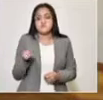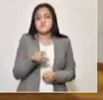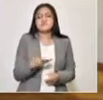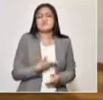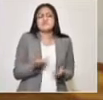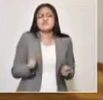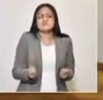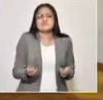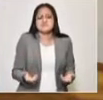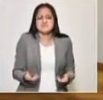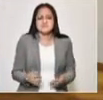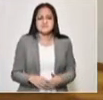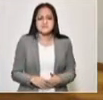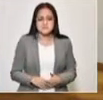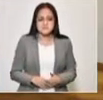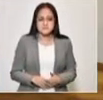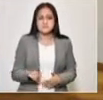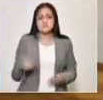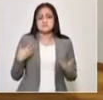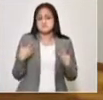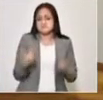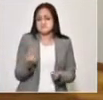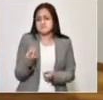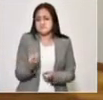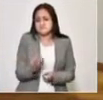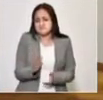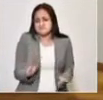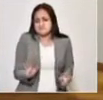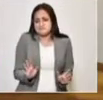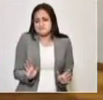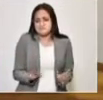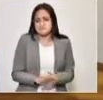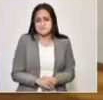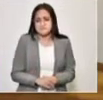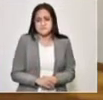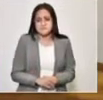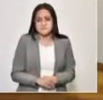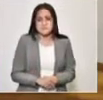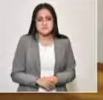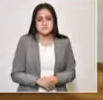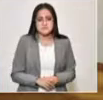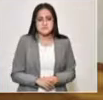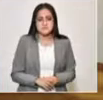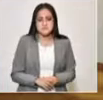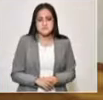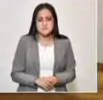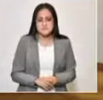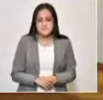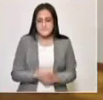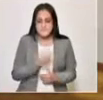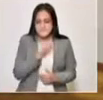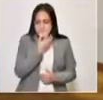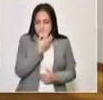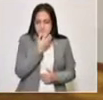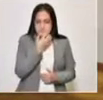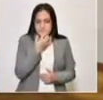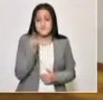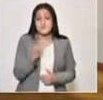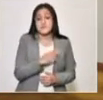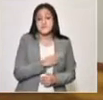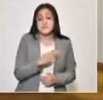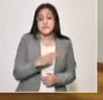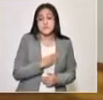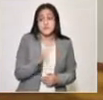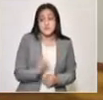posicionarse. Y así lo entiendo, ¿eh? Así lo entiendo. Sí, qué bueno que ningún